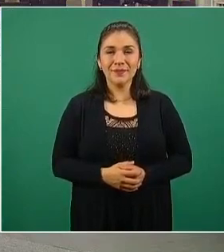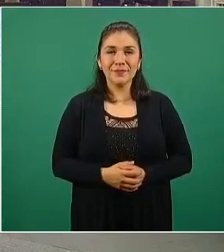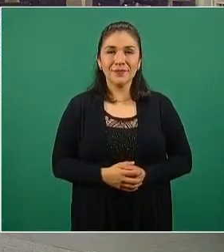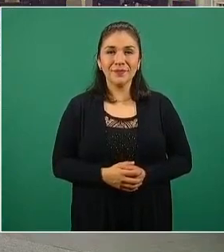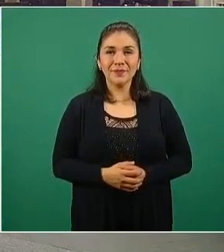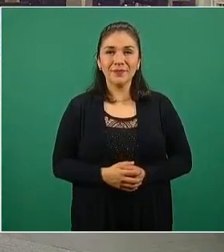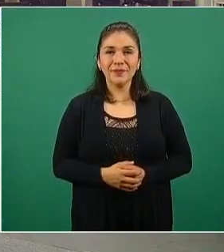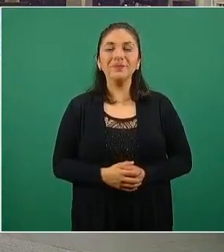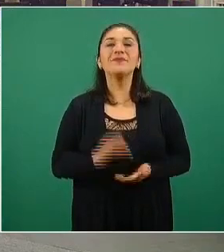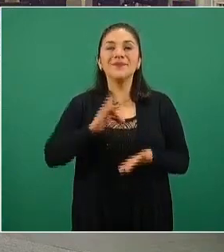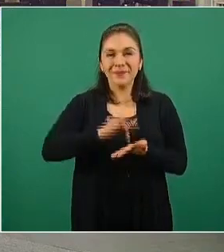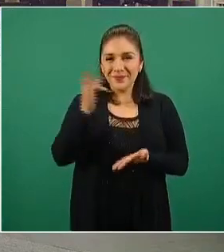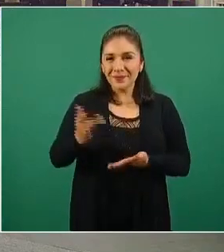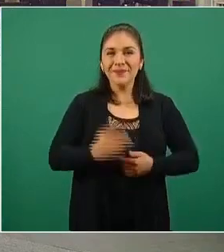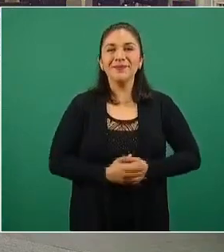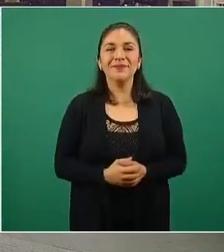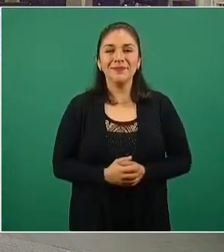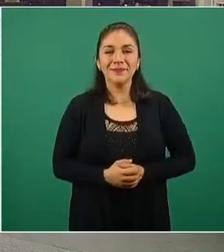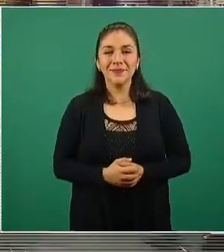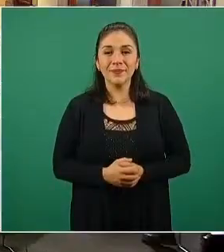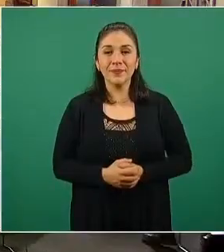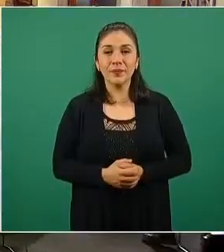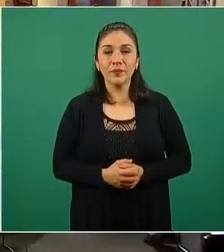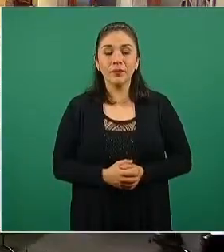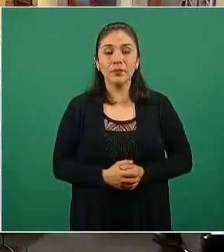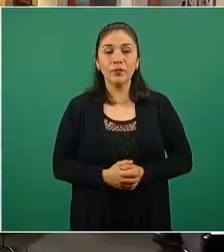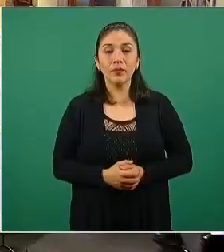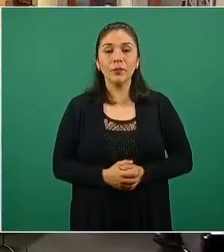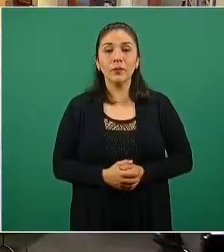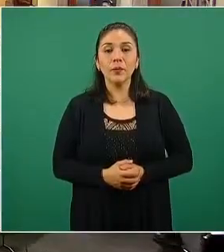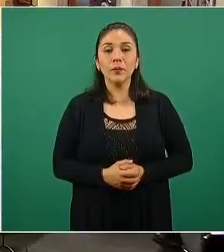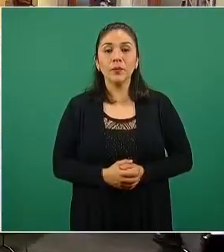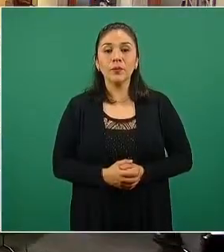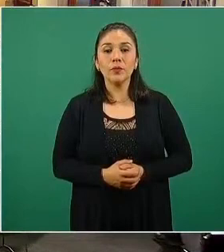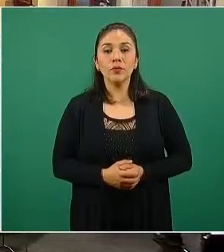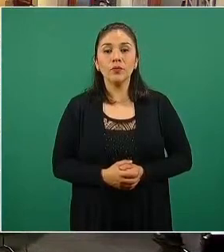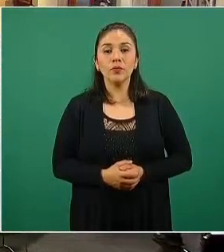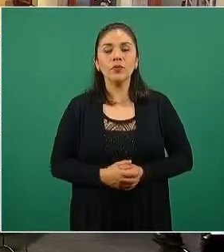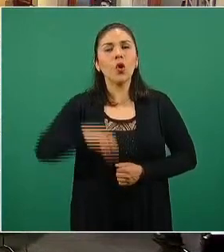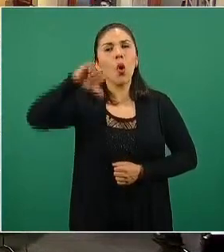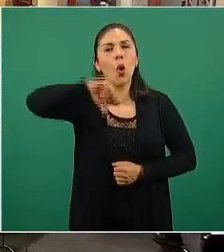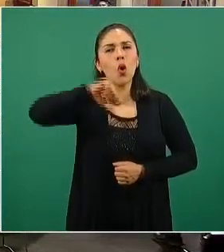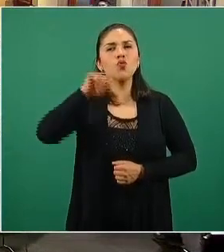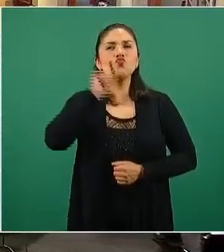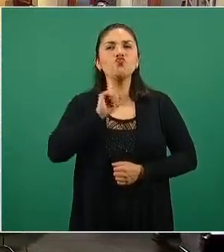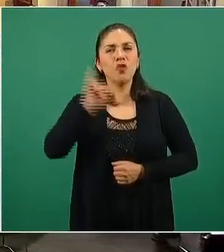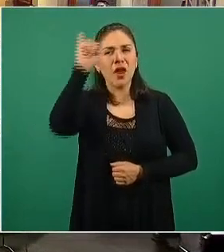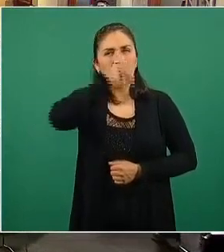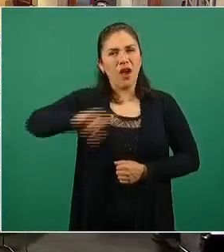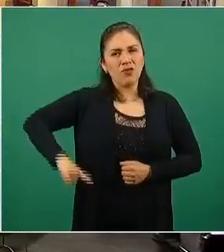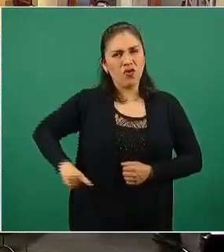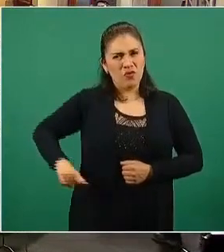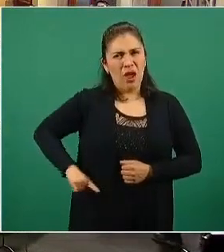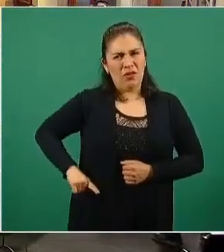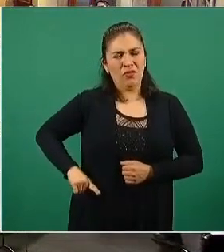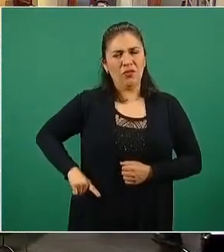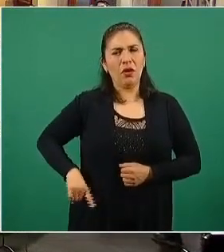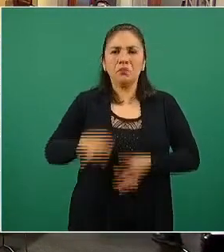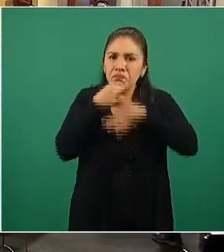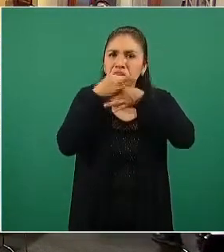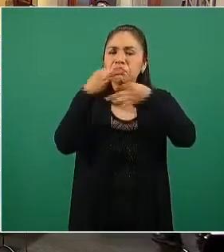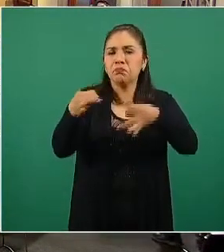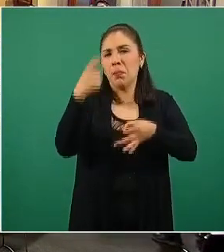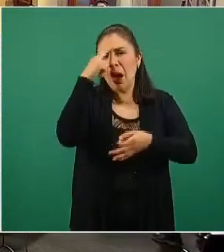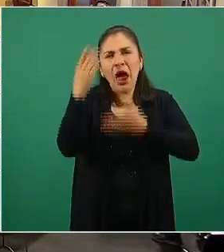Bien. Gracias Liliana, gracias doctor Gatell. Arturo Contreras, de pie de página. Hoy la Jefatura de Gobierno anuncia un estudio en